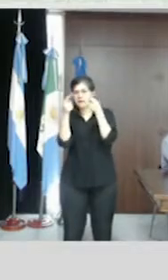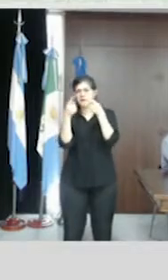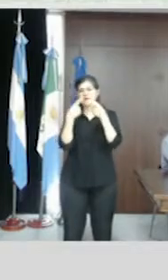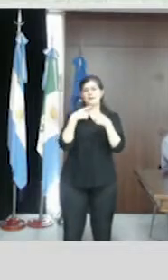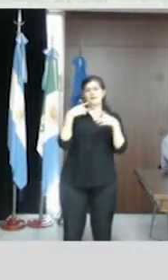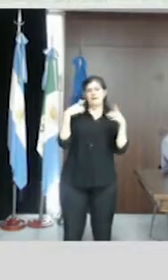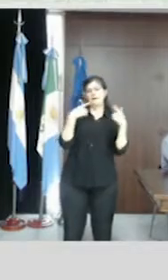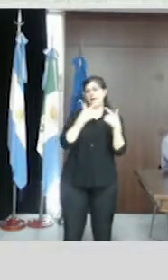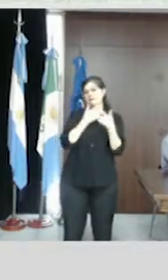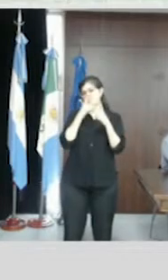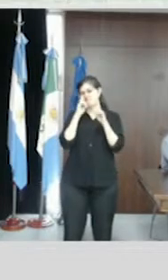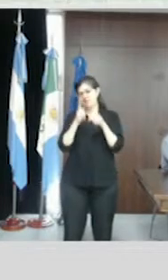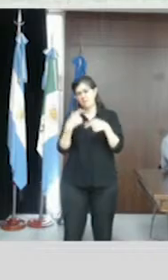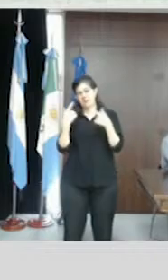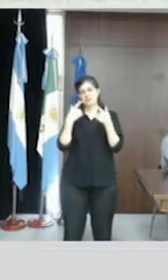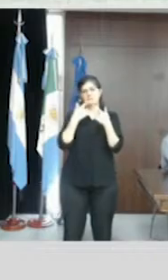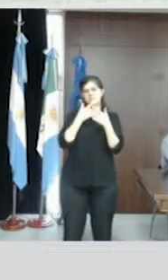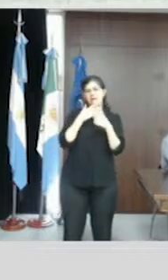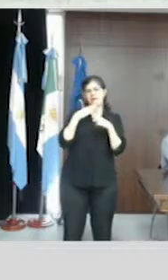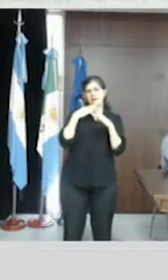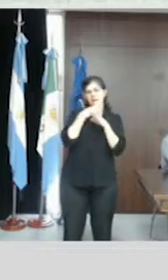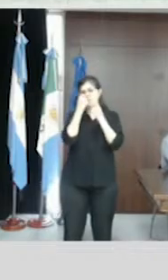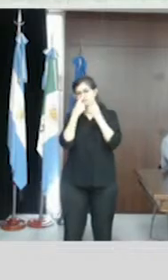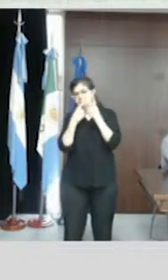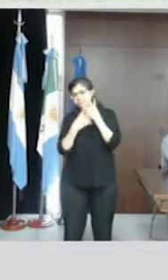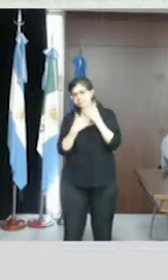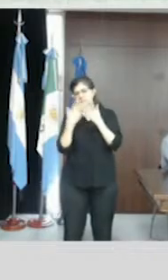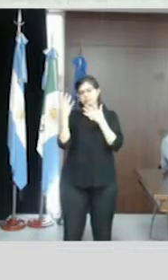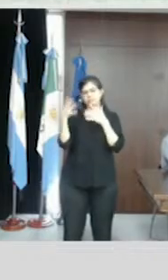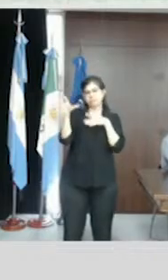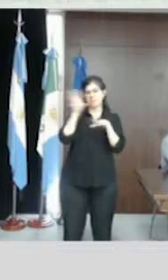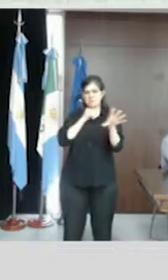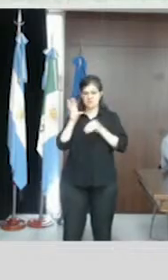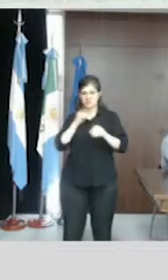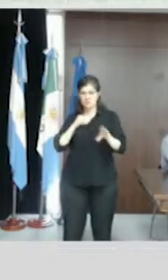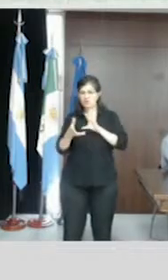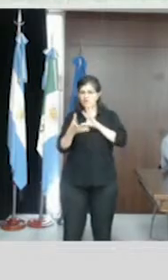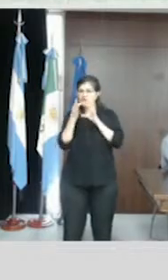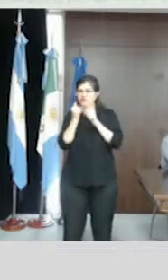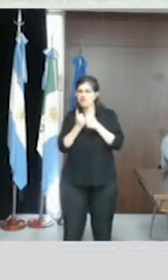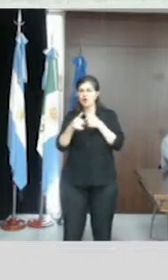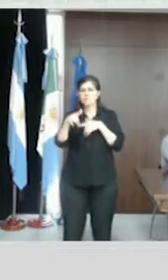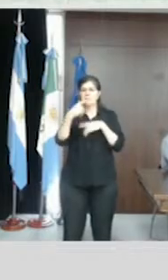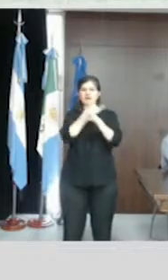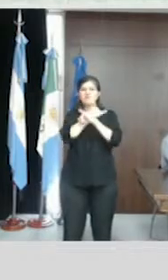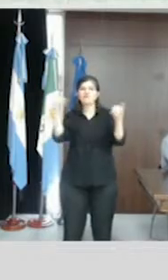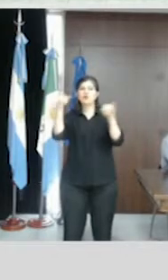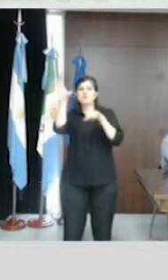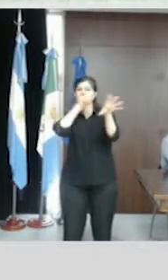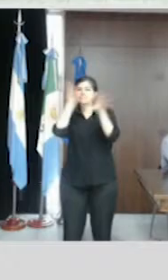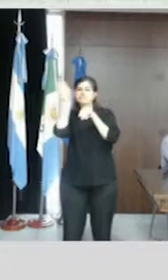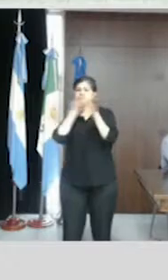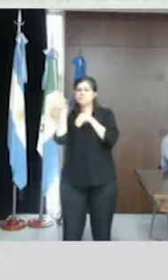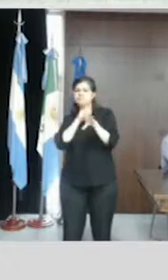y la BPI, que sí hay, quiero detenerme un poco, que es la velocidad de procesamiento de la información. Esto es una marca